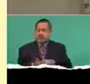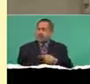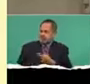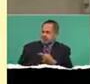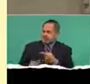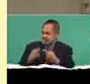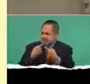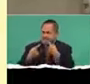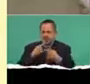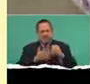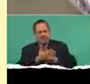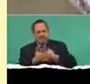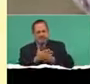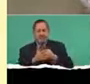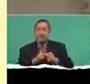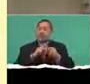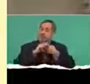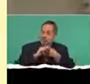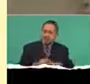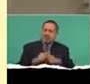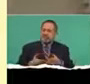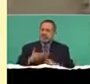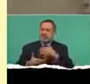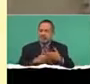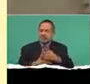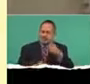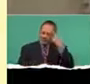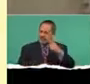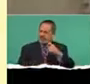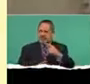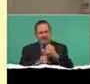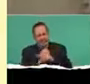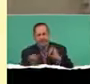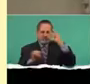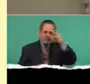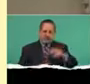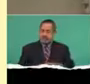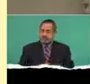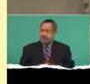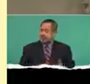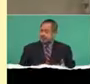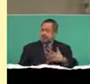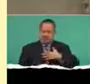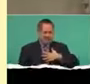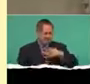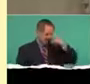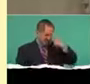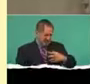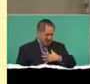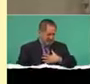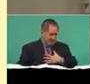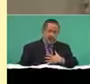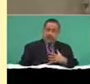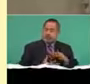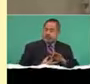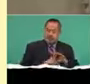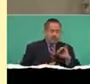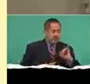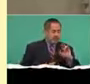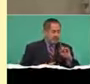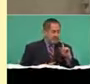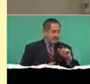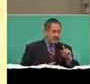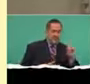inicio de la lucha de la independencia de México. Es un gran orgullo para Irlanda que Guyon de Lampart es el